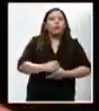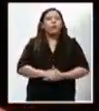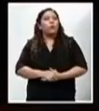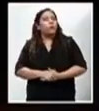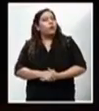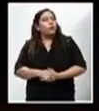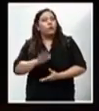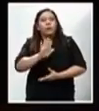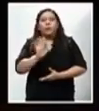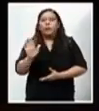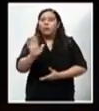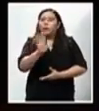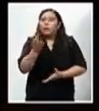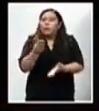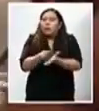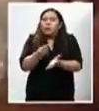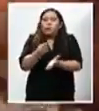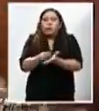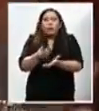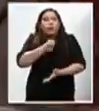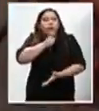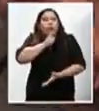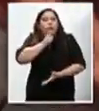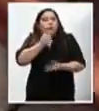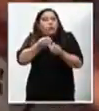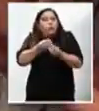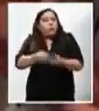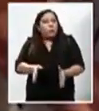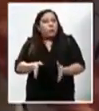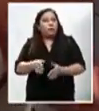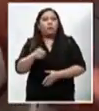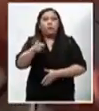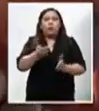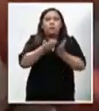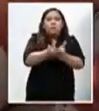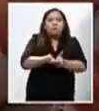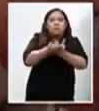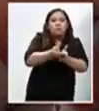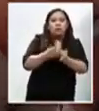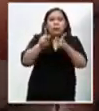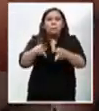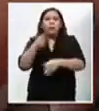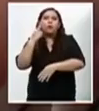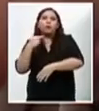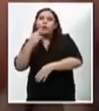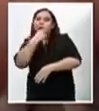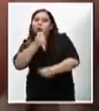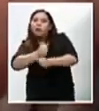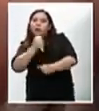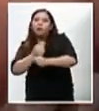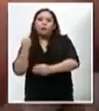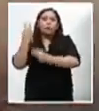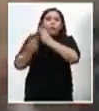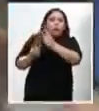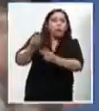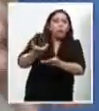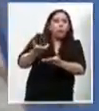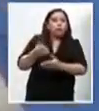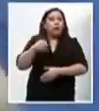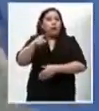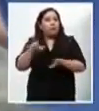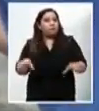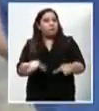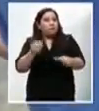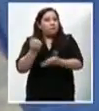muy golpeada, pero que ahora al estar vacunados, lancheros, la gente que está en los restaurantes, la gente que se dedica al turismo, nos va a permitir